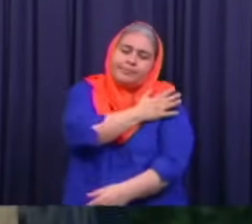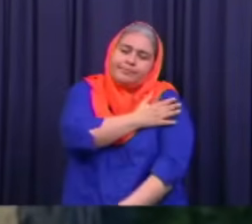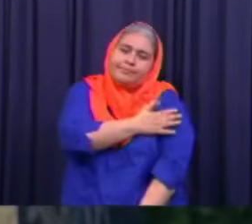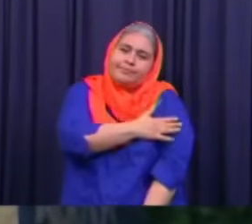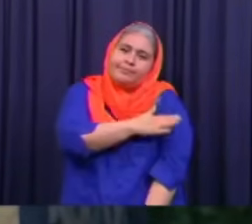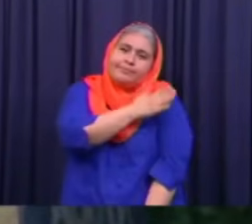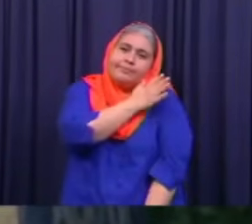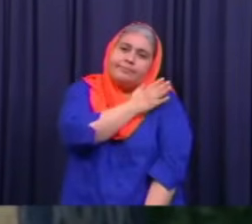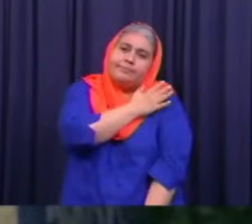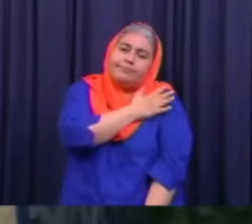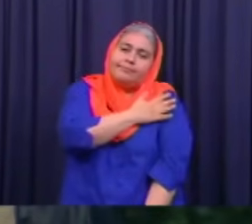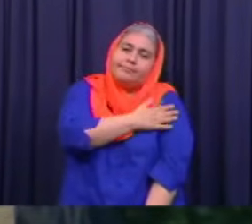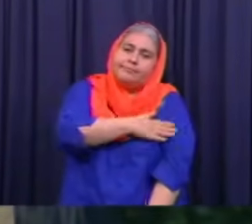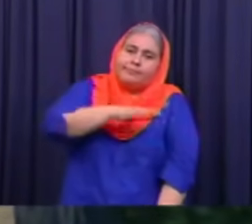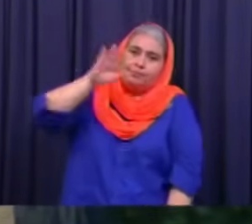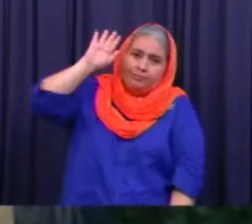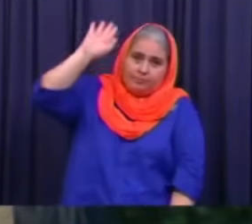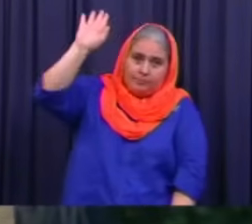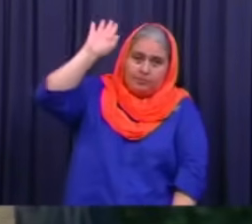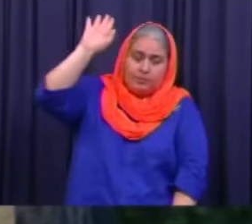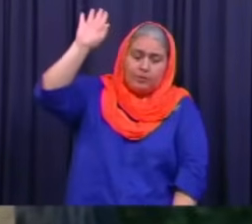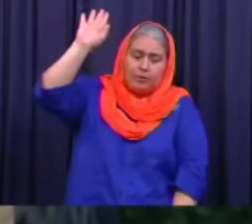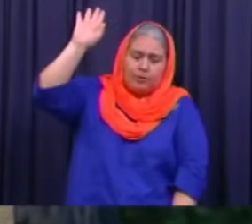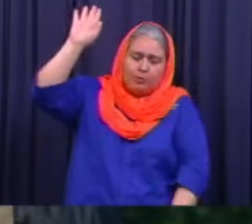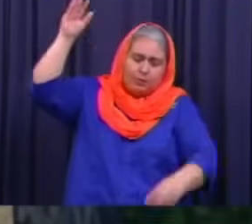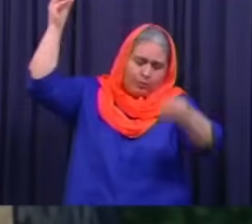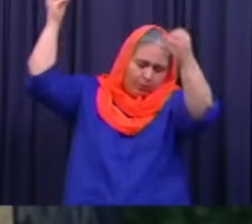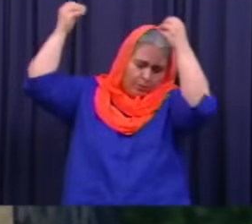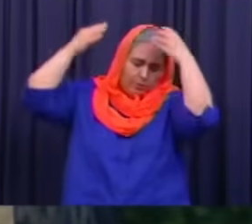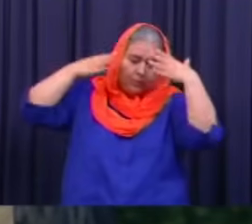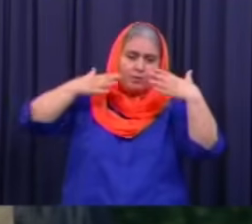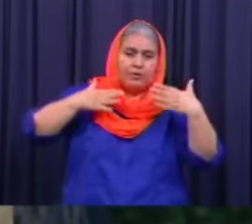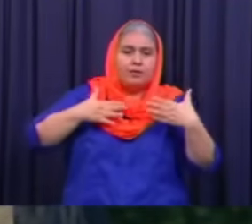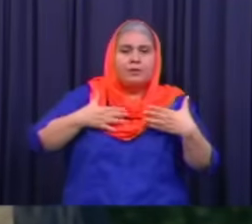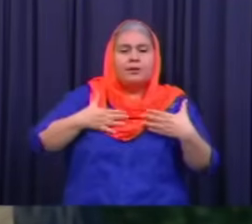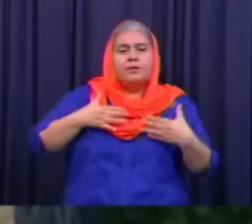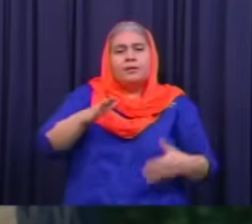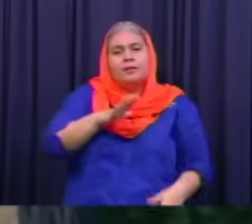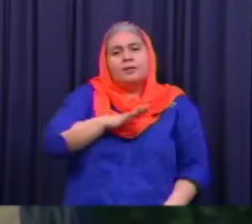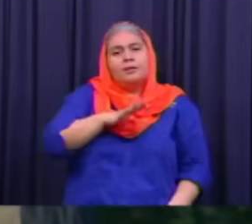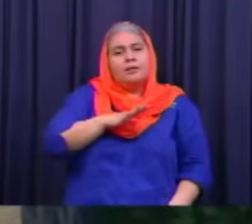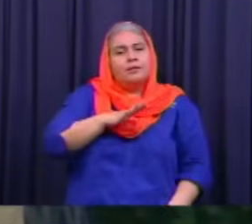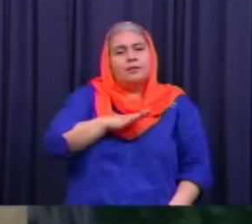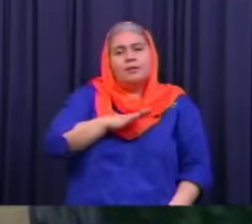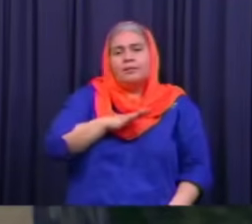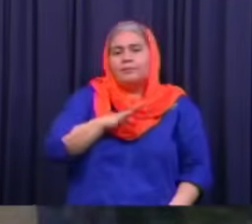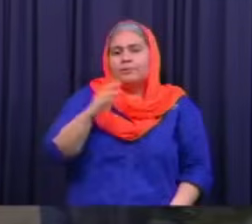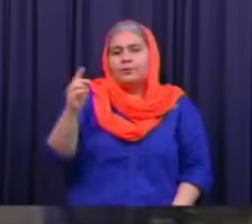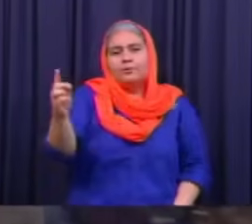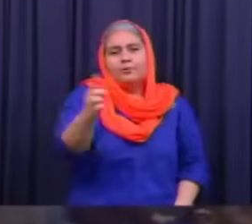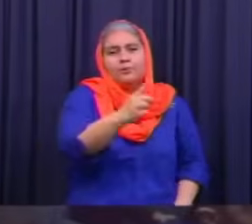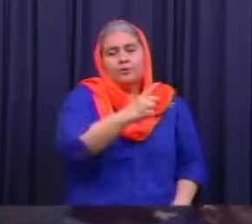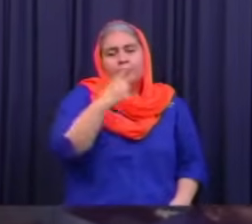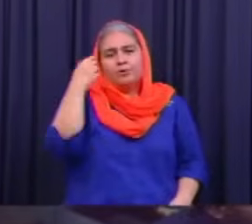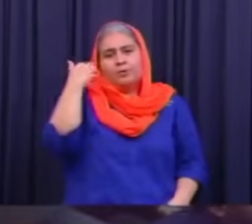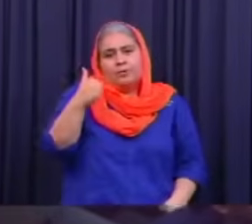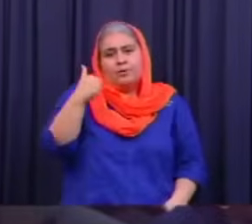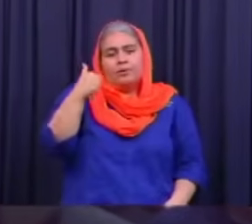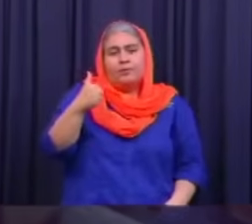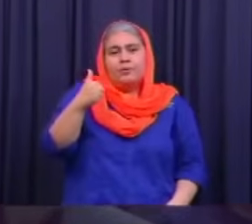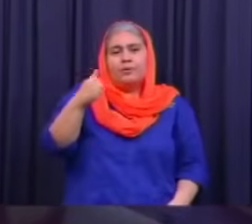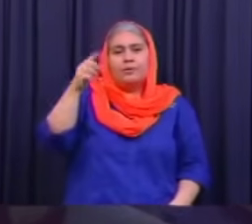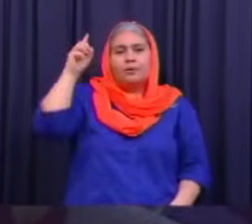Señor para que tengamos la abundancia de todo bien que tú